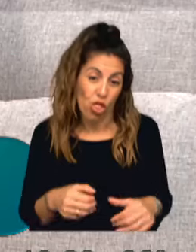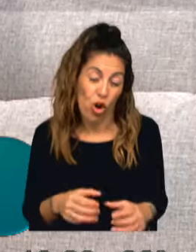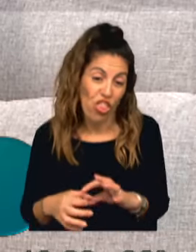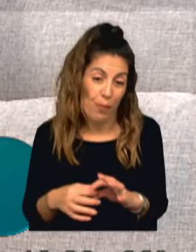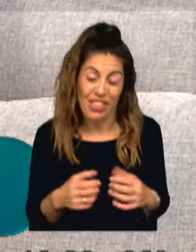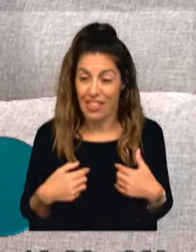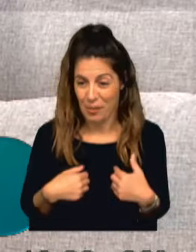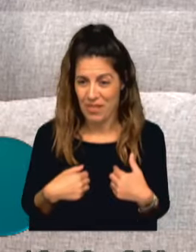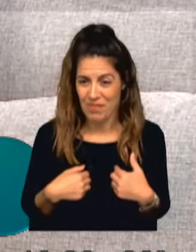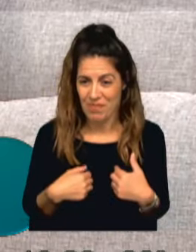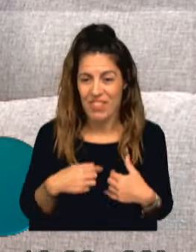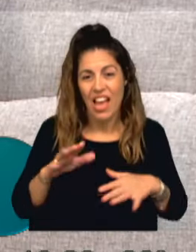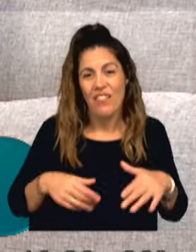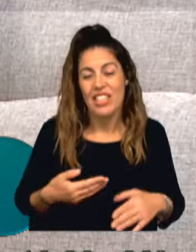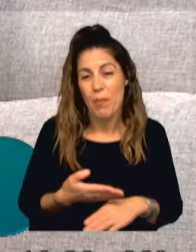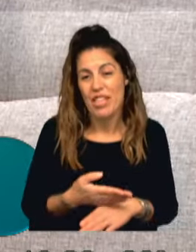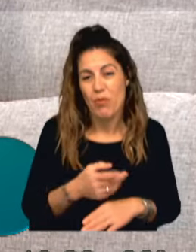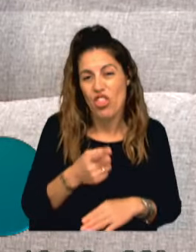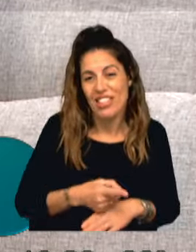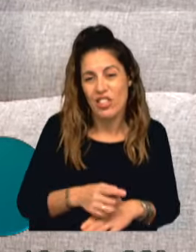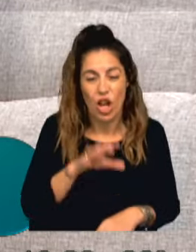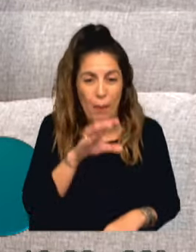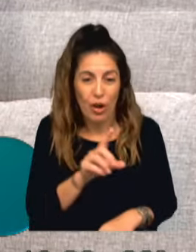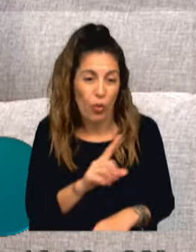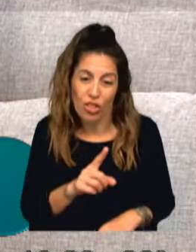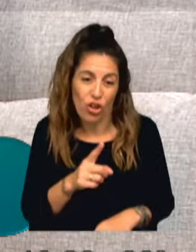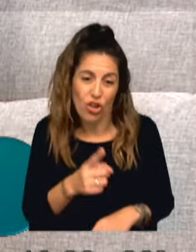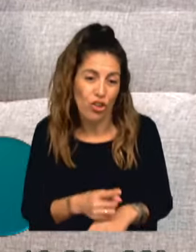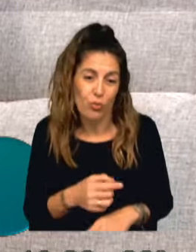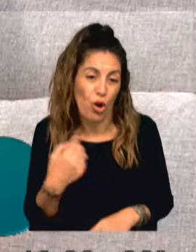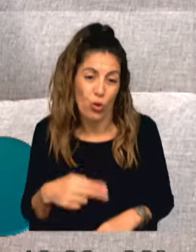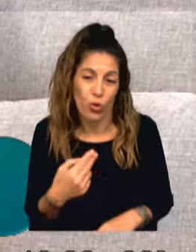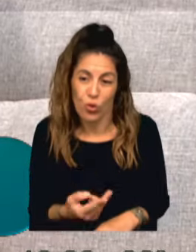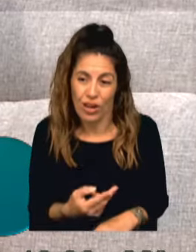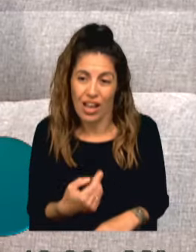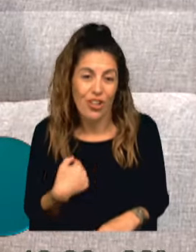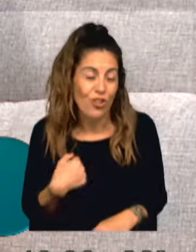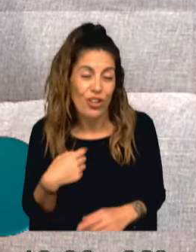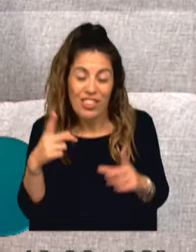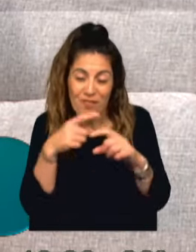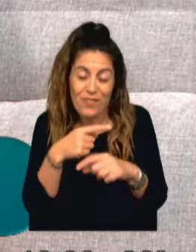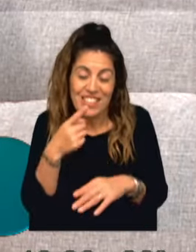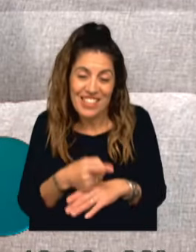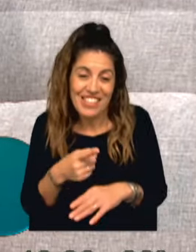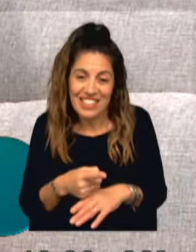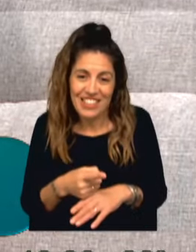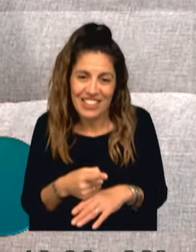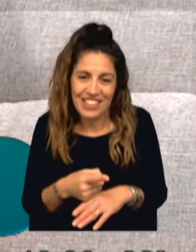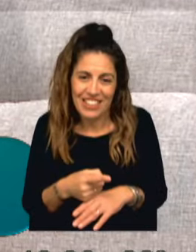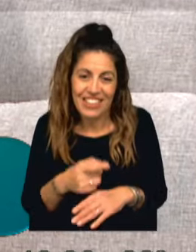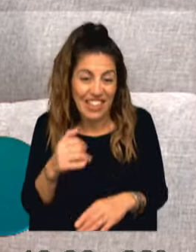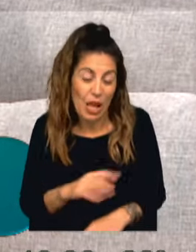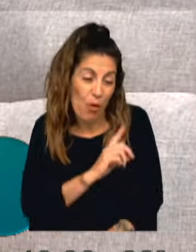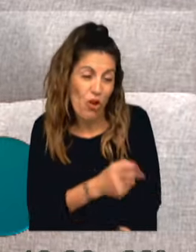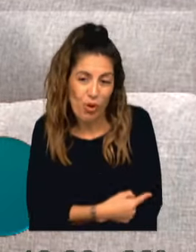de mí y a veces le pedimos decisiones al perro cuando no las tomó en toda en su vida porque a nosotros nos cuesta tomar esa decisión que es tipo tenemos el